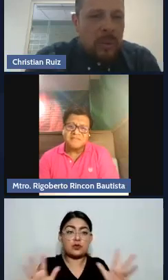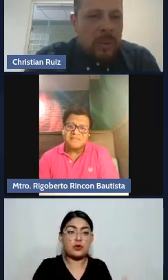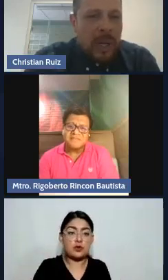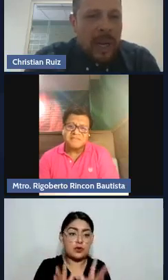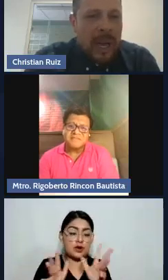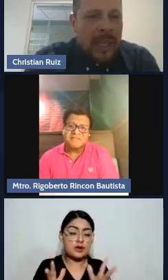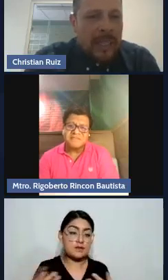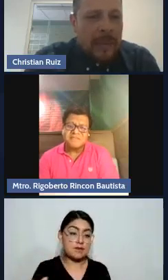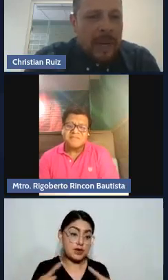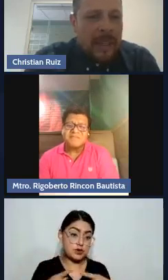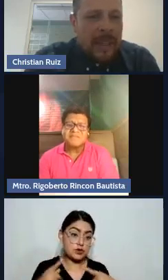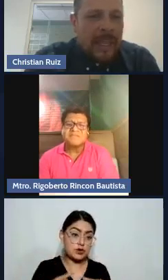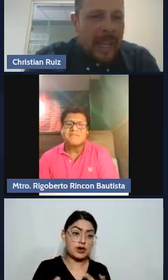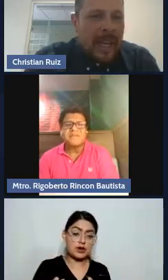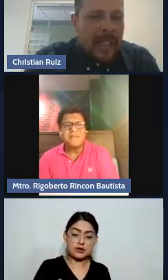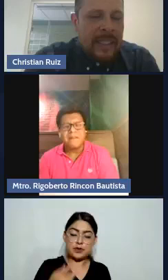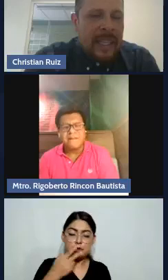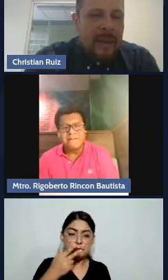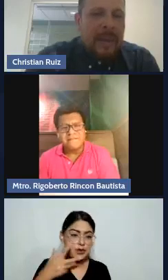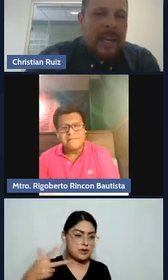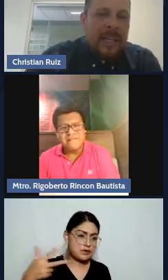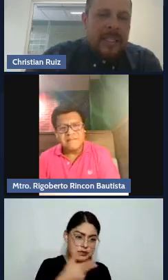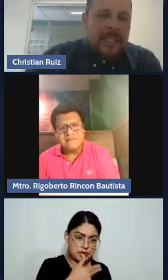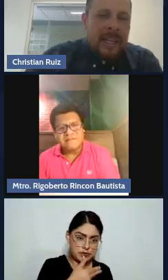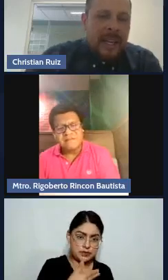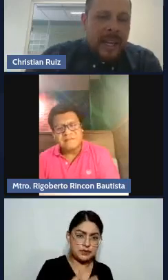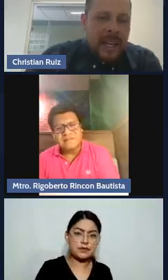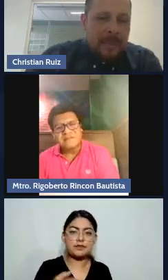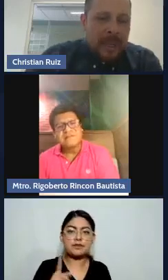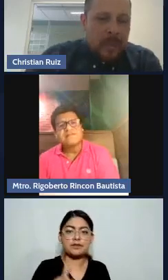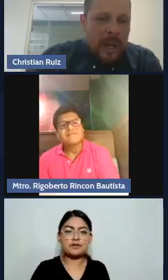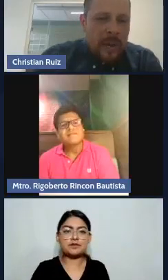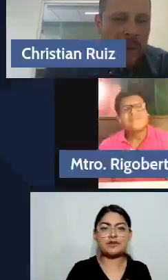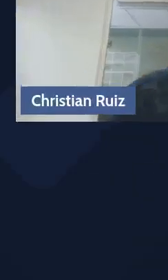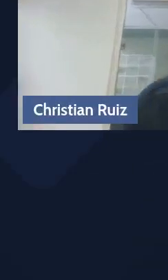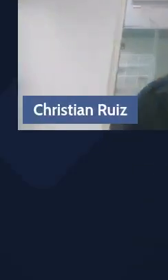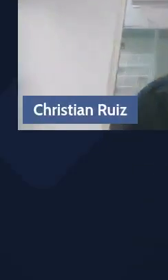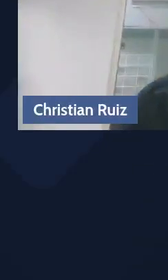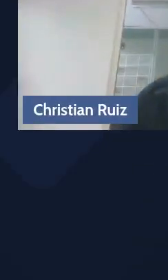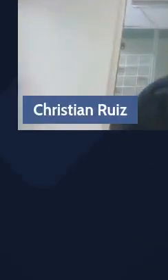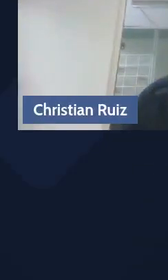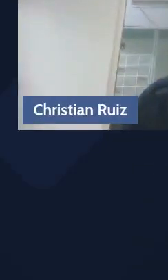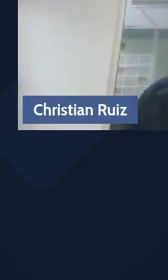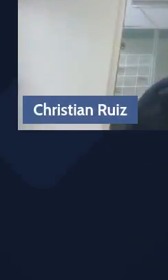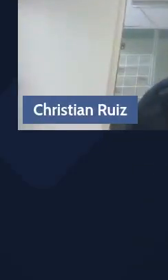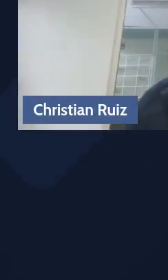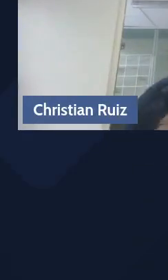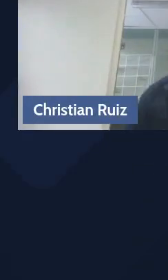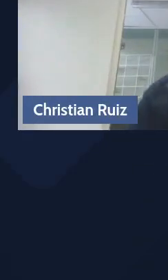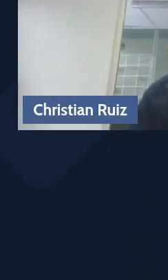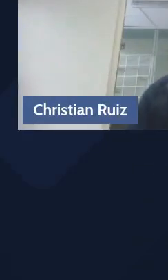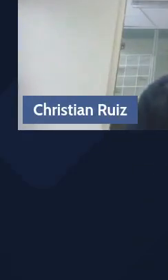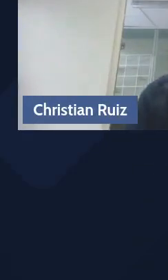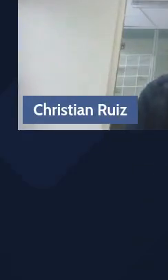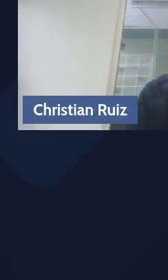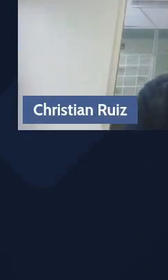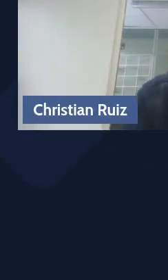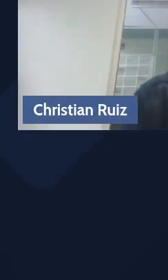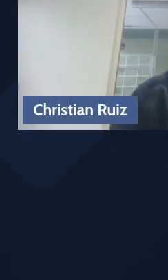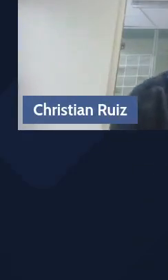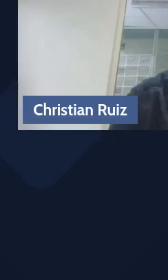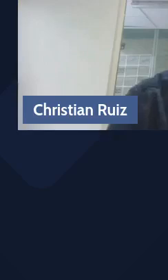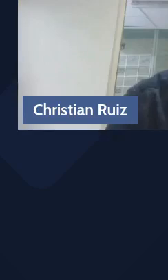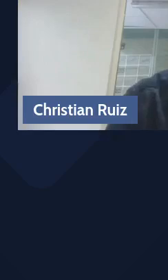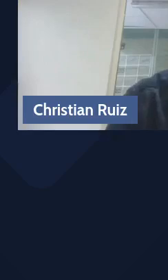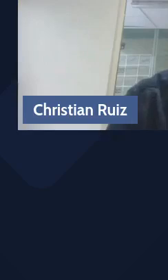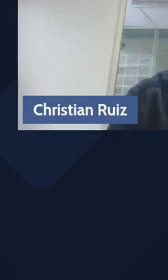programa institucional Activa TSDMX. Y pues bueno, después de esta charla tan